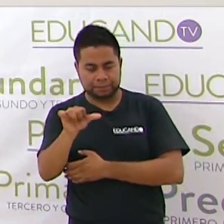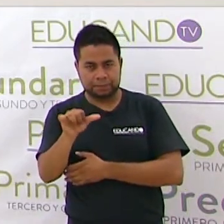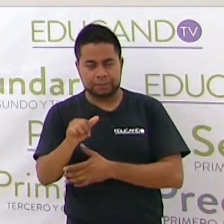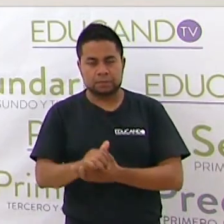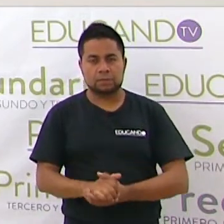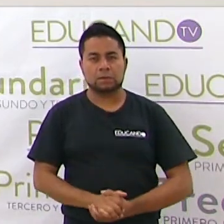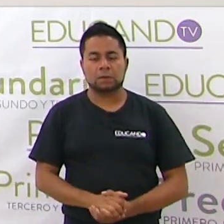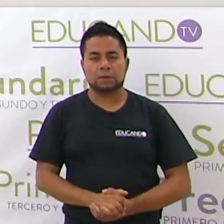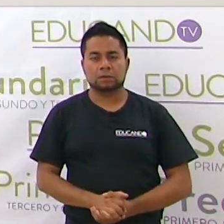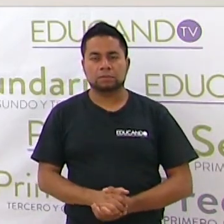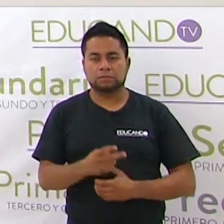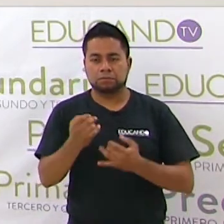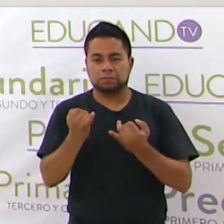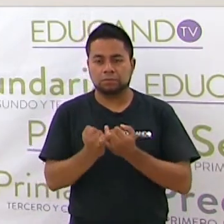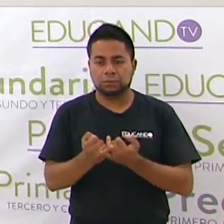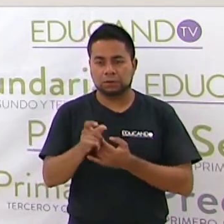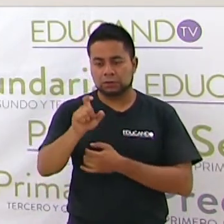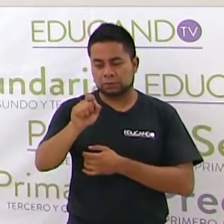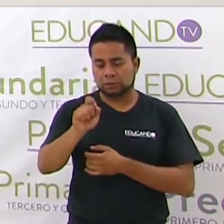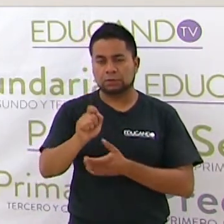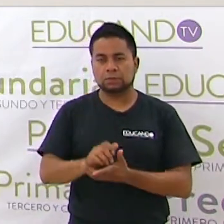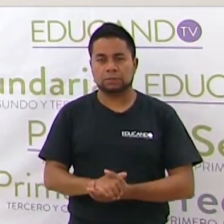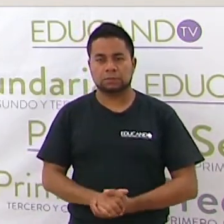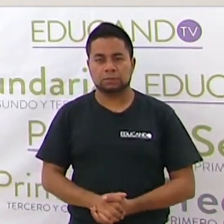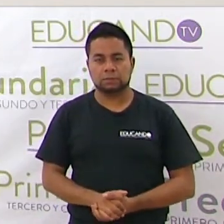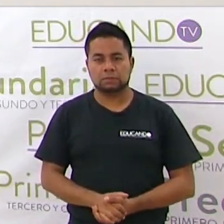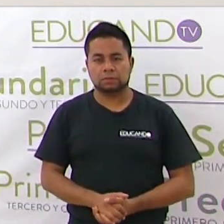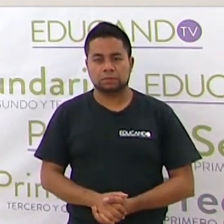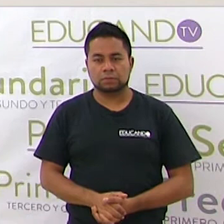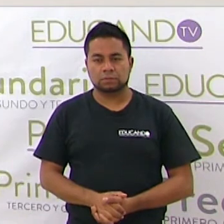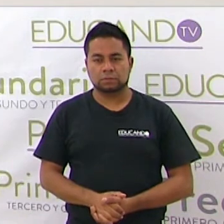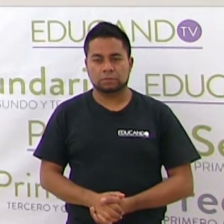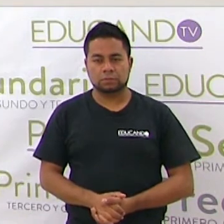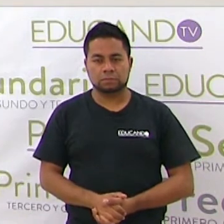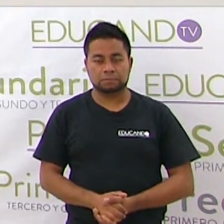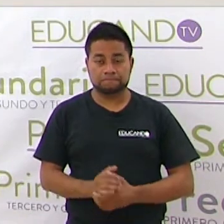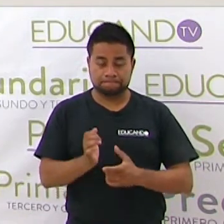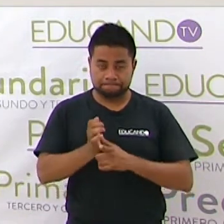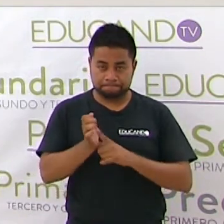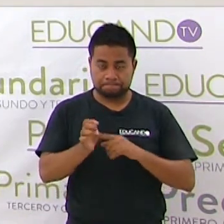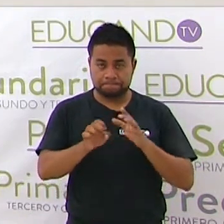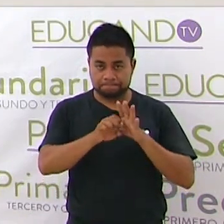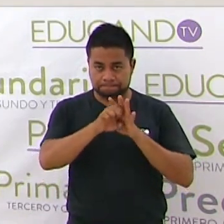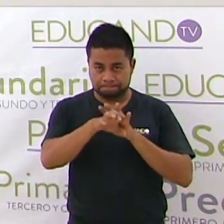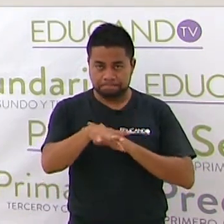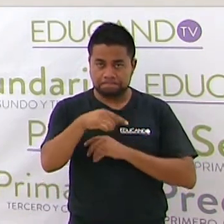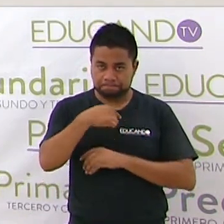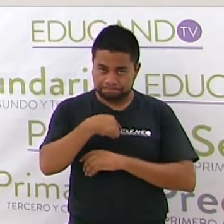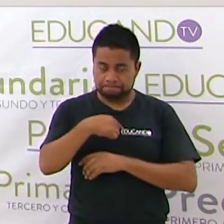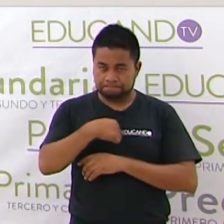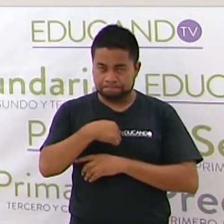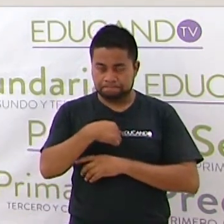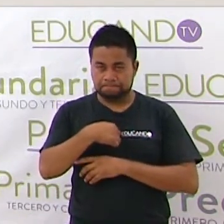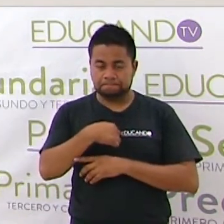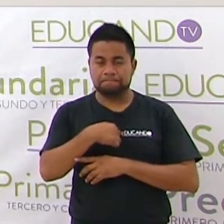3.1416 es igual a 20. Observen, entonces tengo que mi circunferencia, mi diámetro,